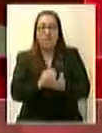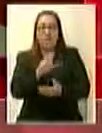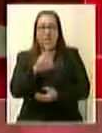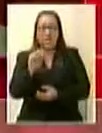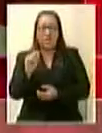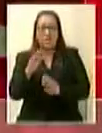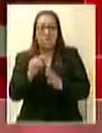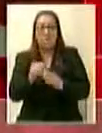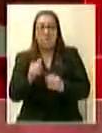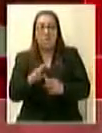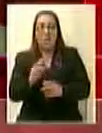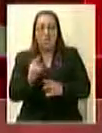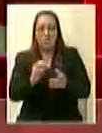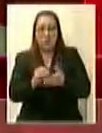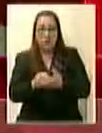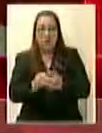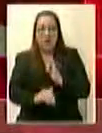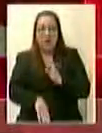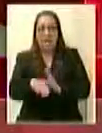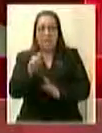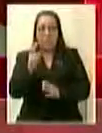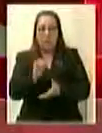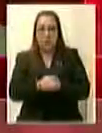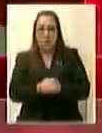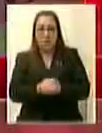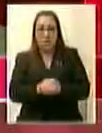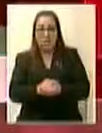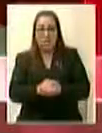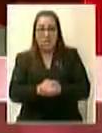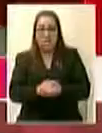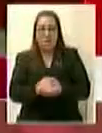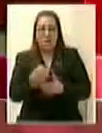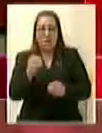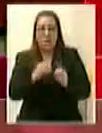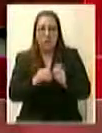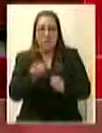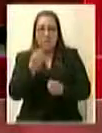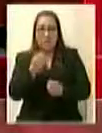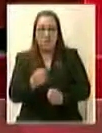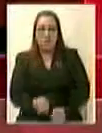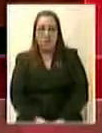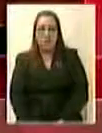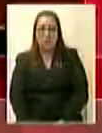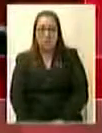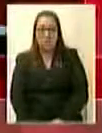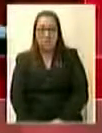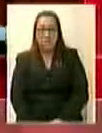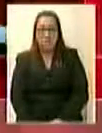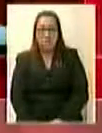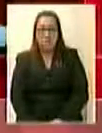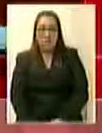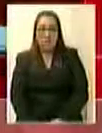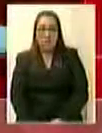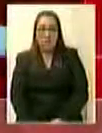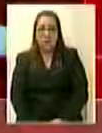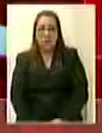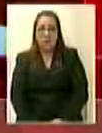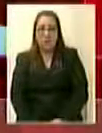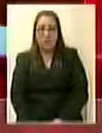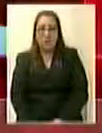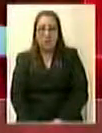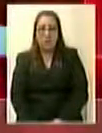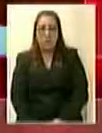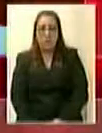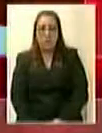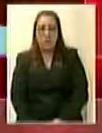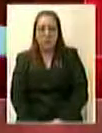gramos ya es considerado alto por las porciones en los alimentos procesados. Y en grasas saturadas es